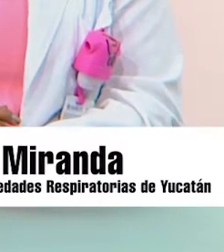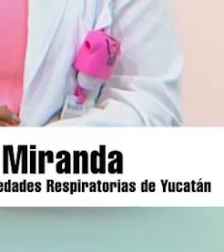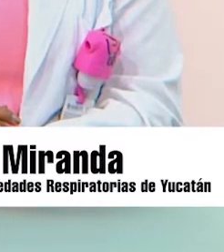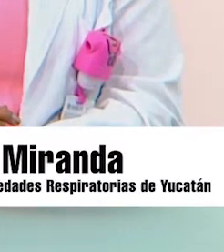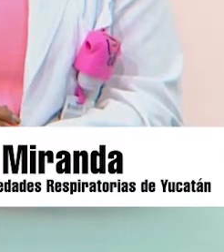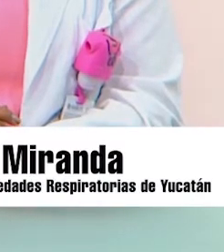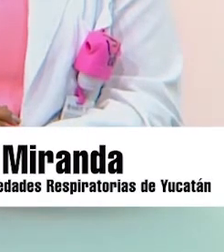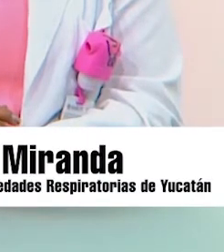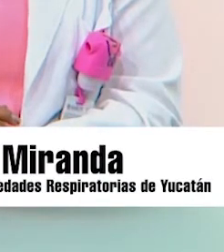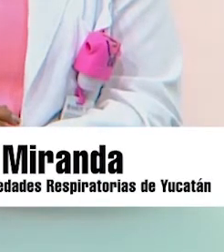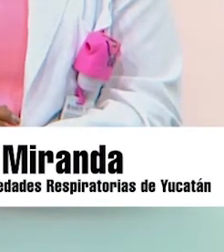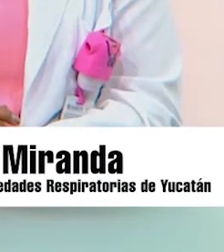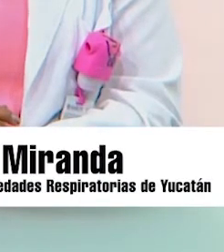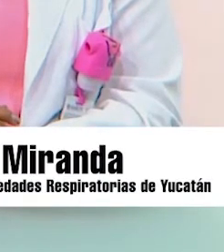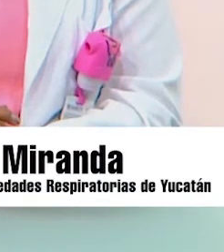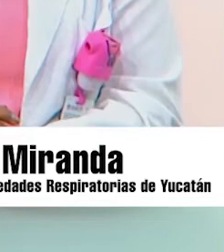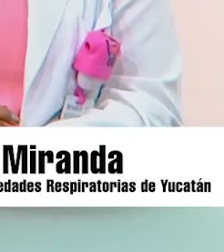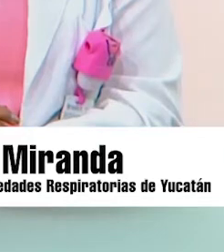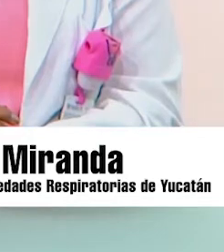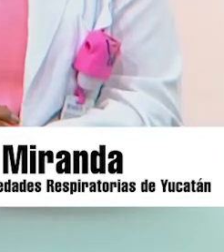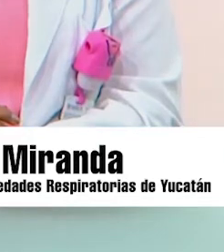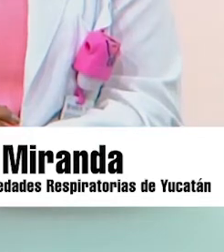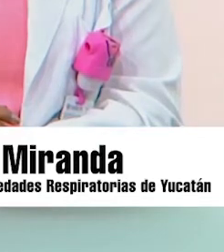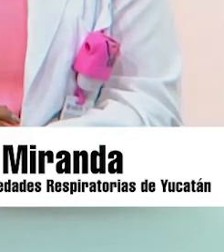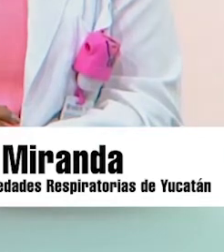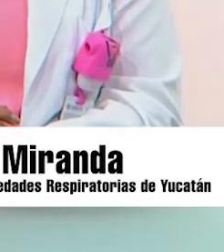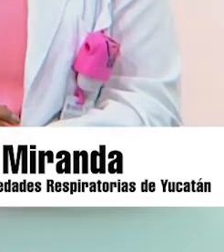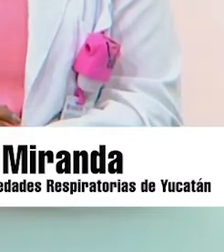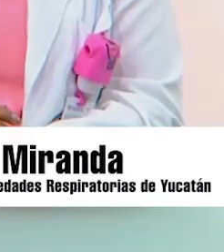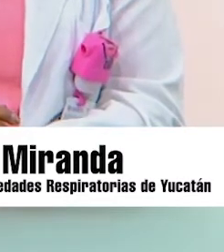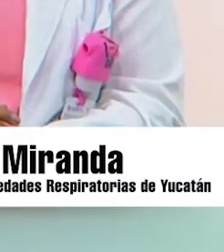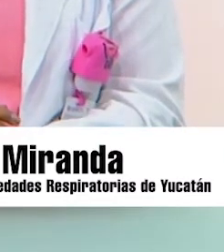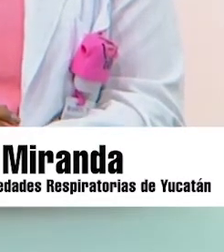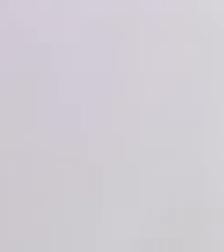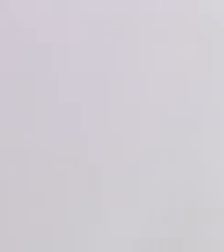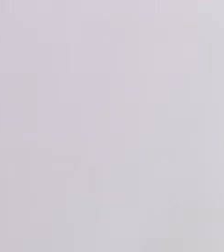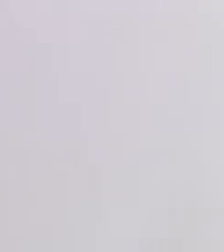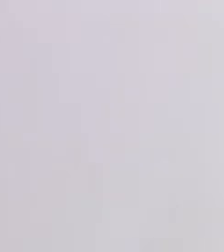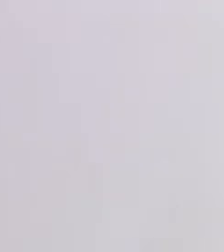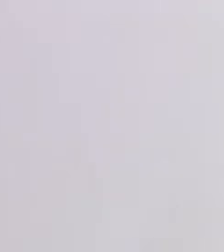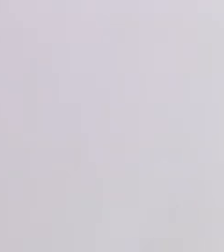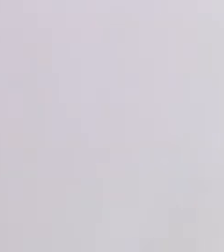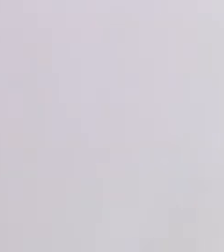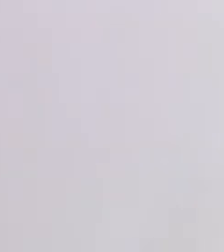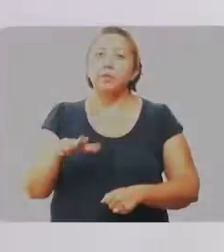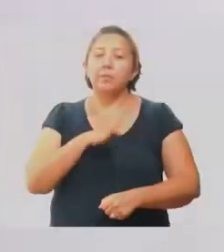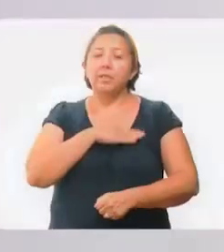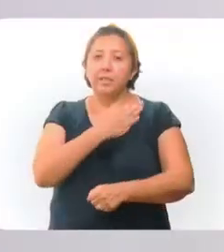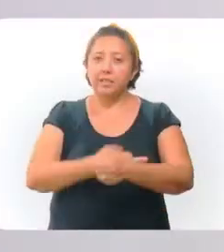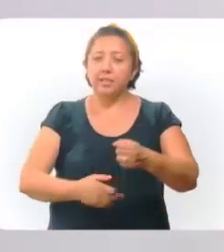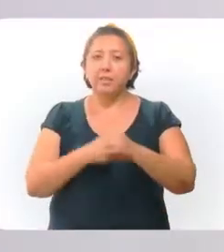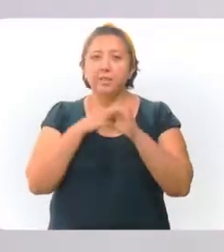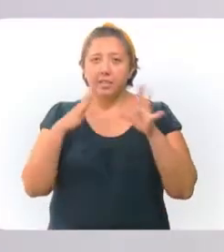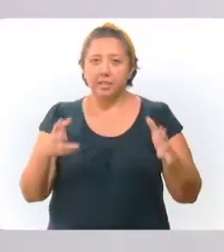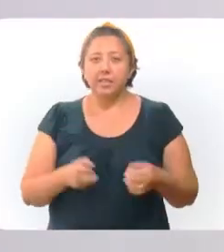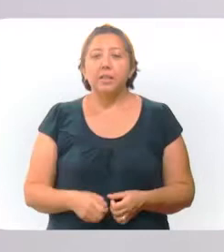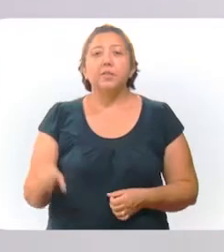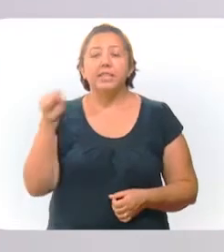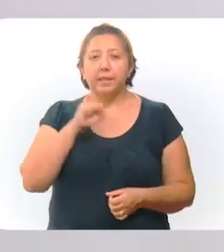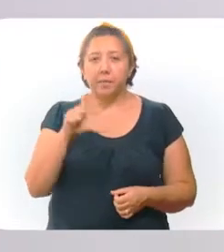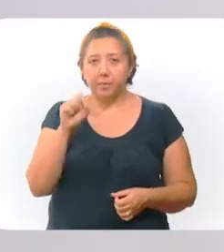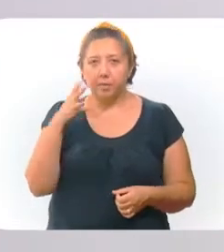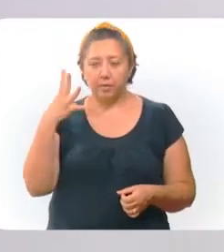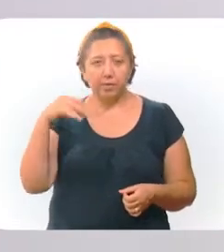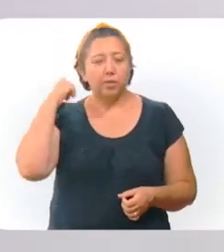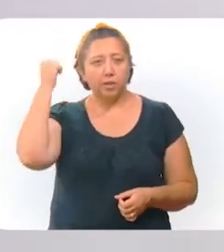Buenas tardes. Nos permitimos dar el informe diario relacionado con el COVID-19. Adelante, doctora. Gracias, doctora. Buenas tardes. Este es el parte médico de este sábado